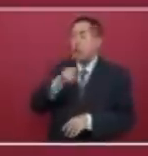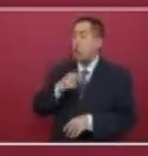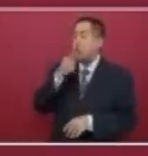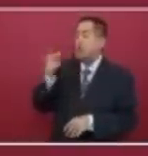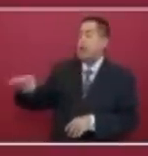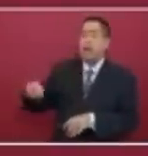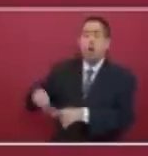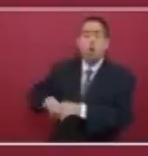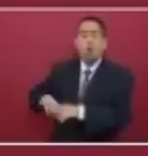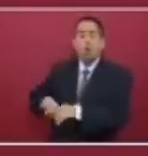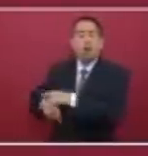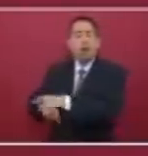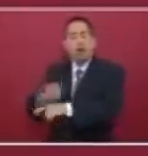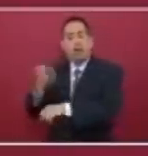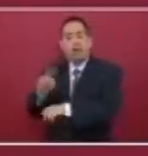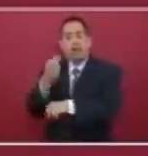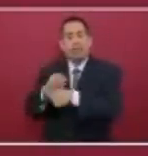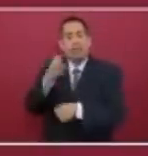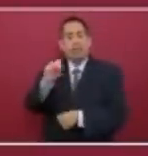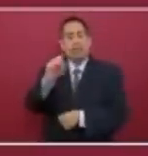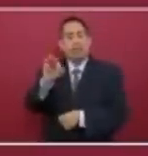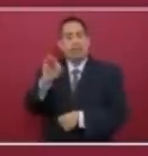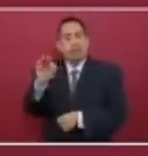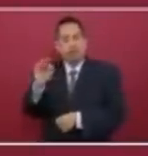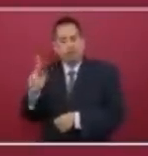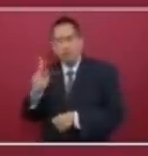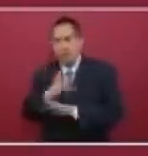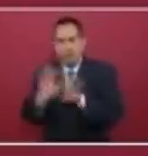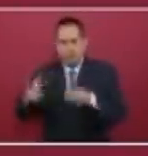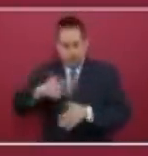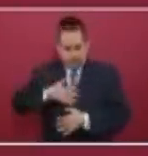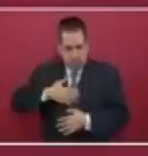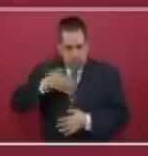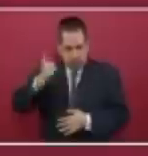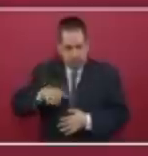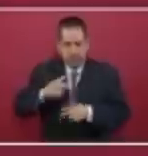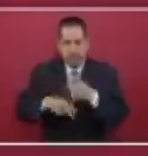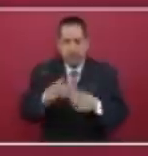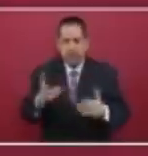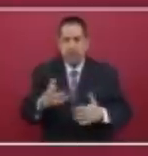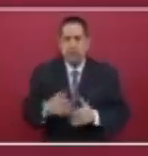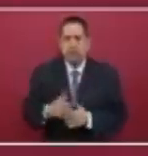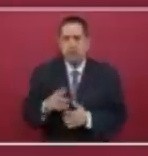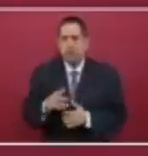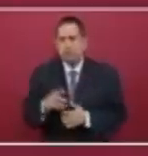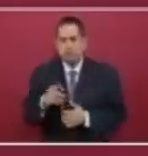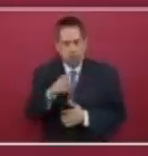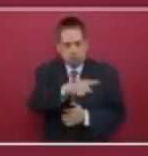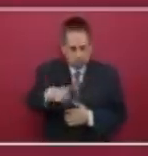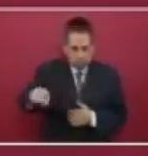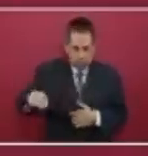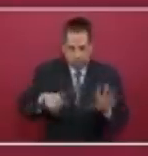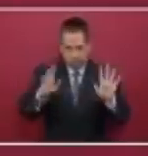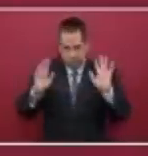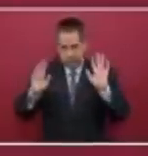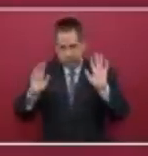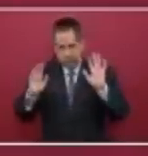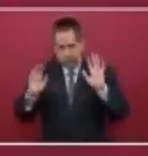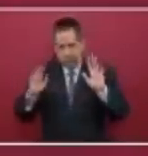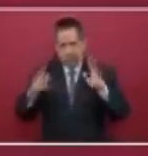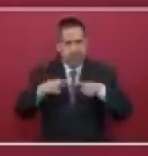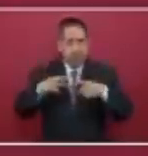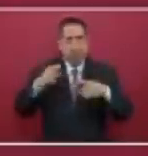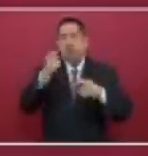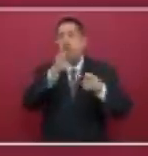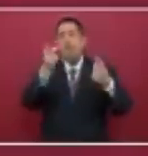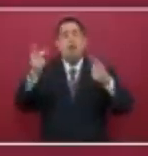la secretaria de la función pública fue una instrucción que ya di digo no no ustedes sino que si